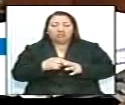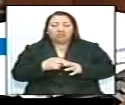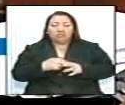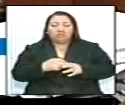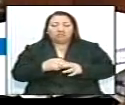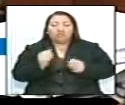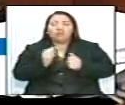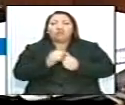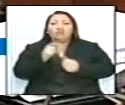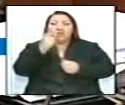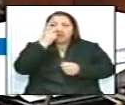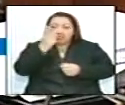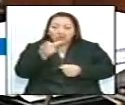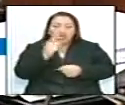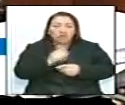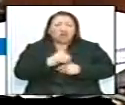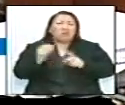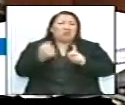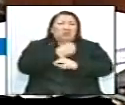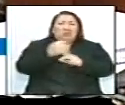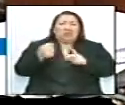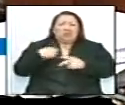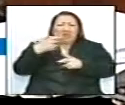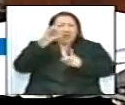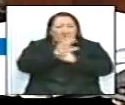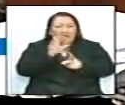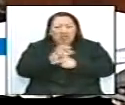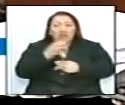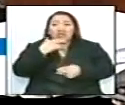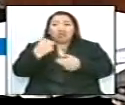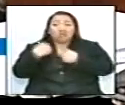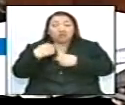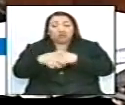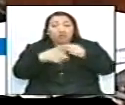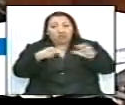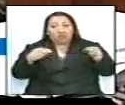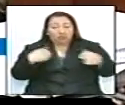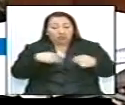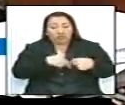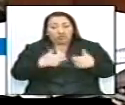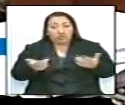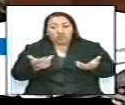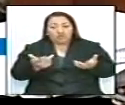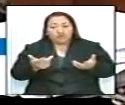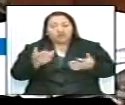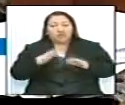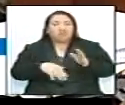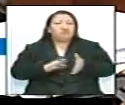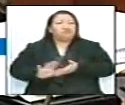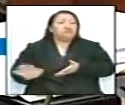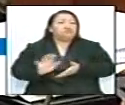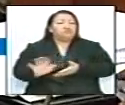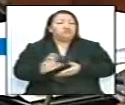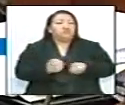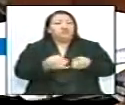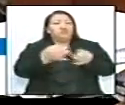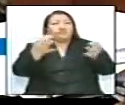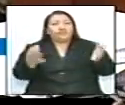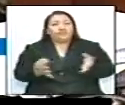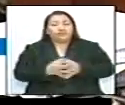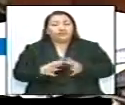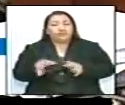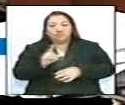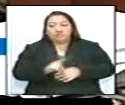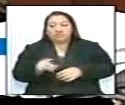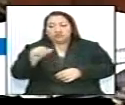observar ese tipo de agresiones a quienes representamos al pueblo y que somos vejados por una mayoría que hace